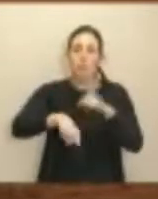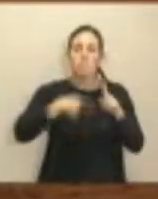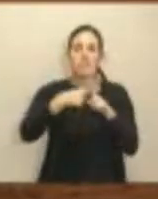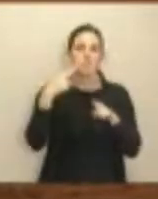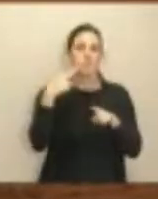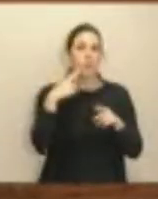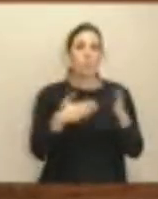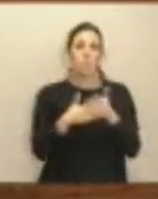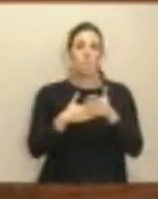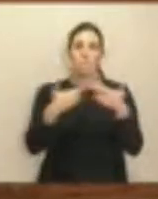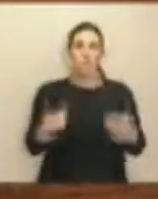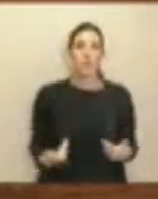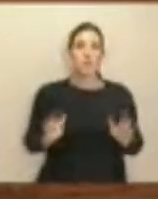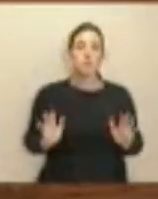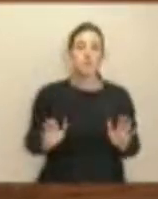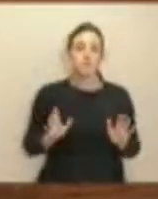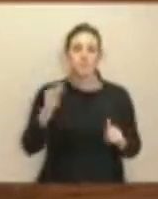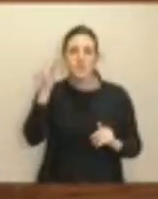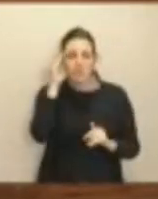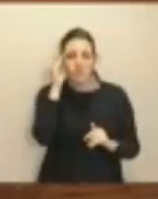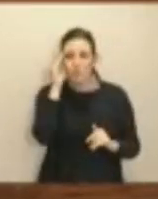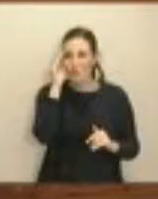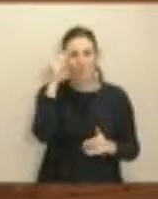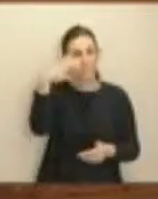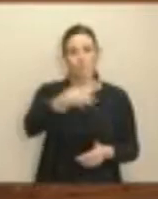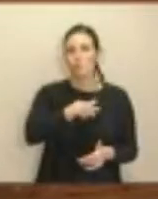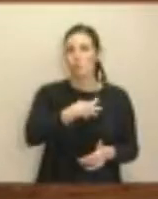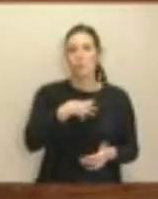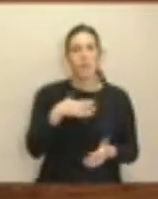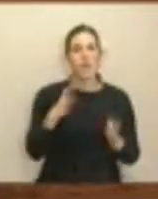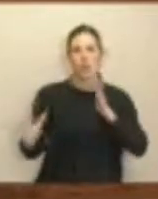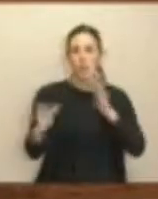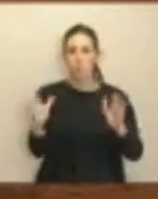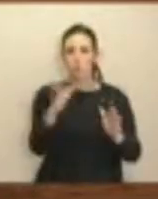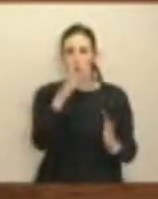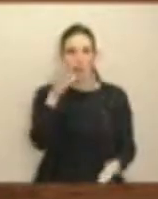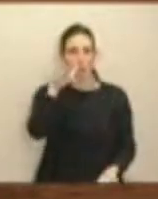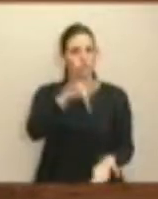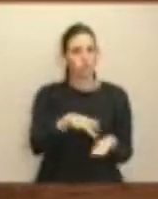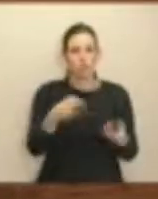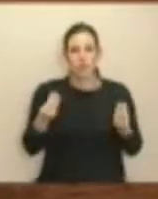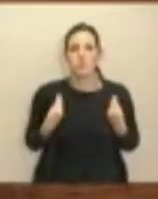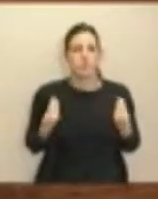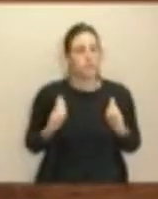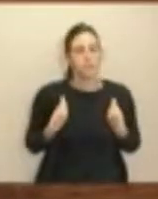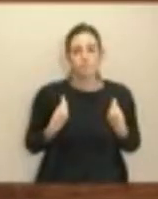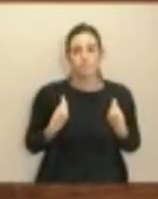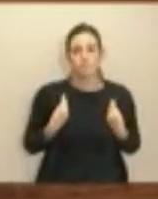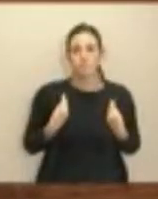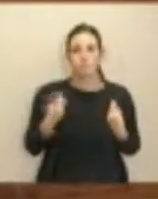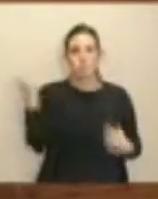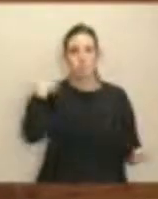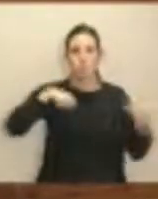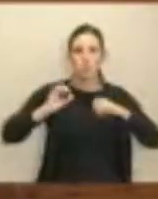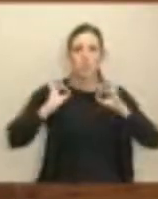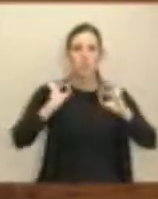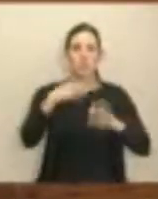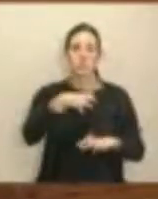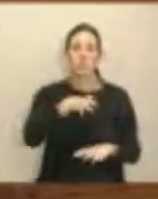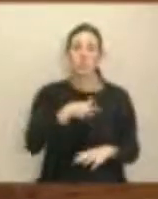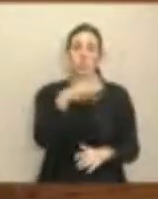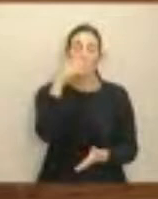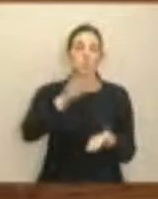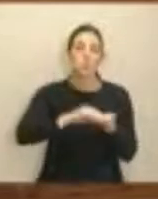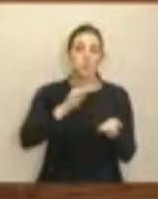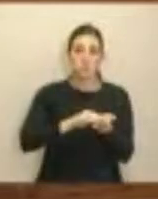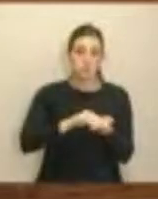paralizante nos pareció impropio de los tiempos que nos está tocando vivir. Porque estamos en muchas ocasiones, y muy brevemente